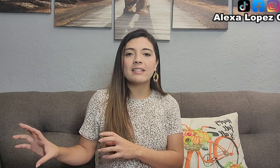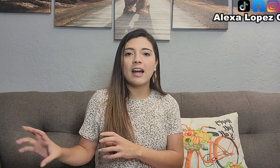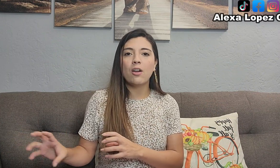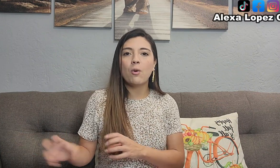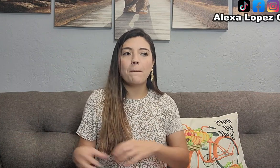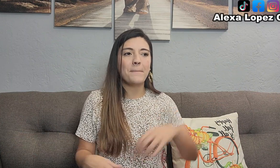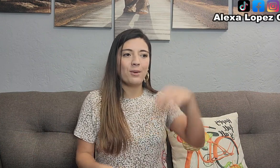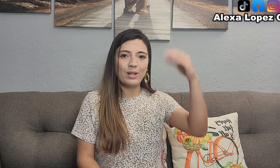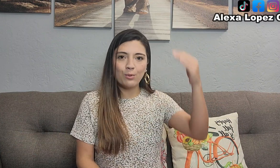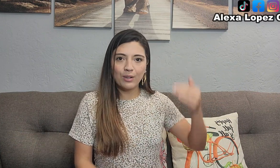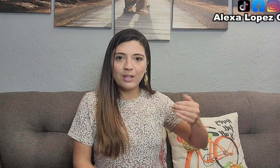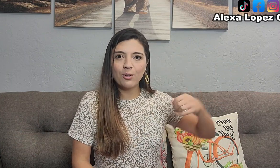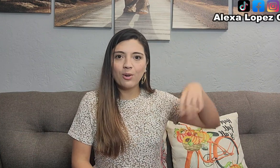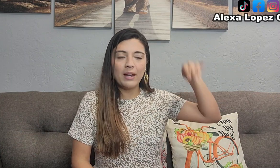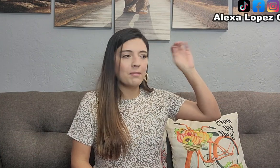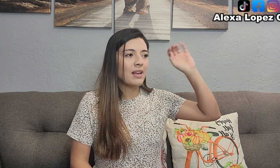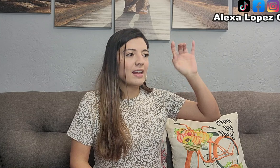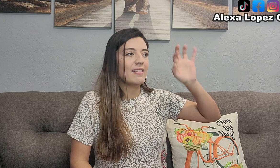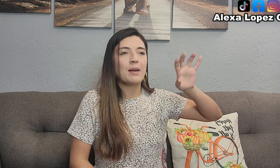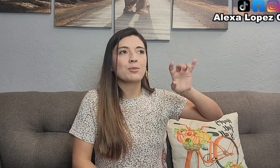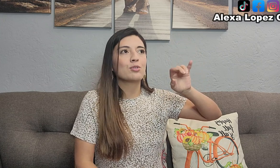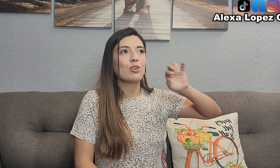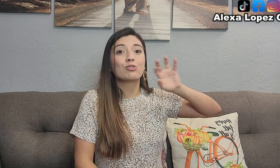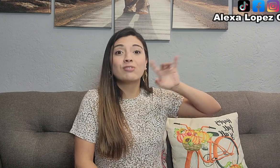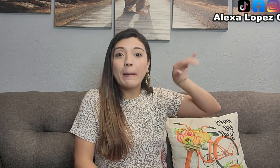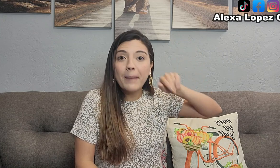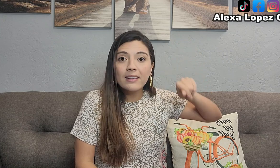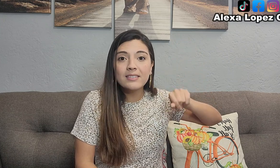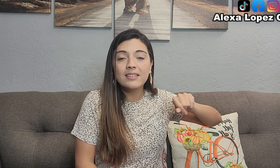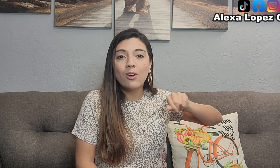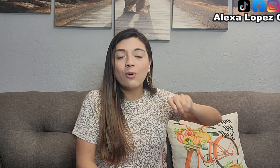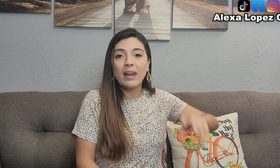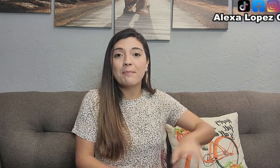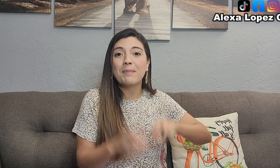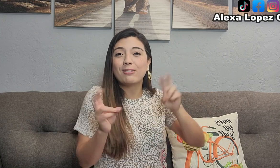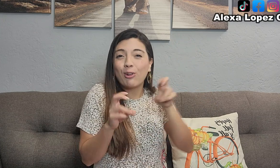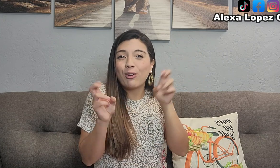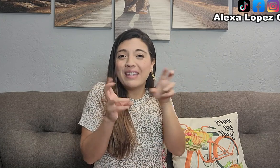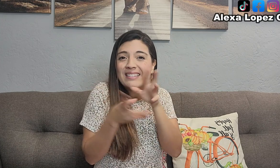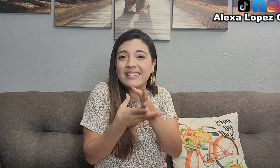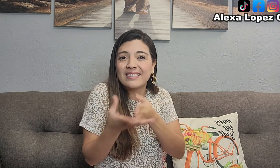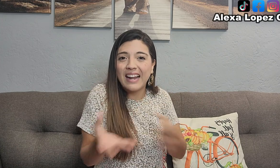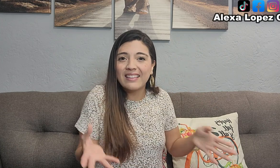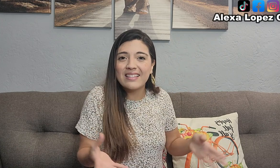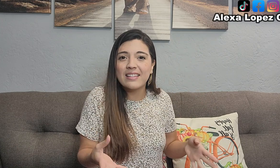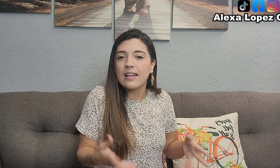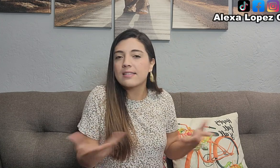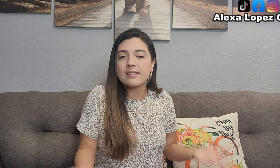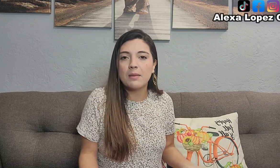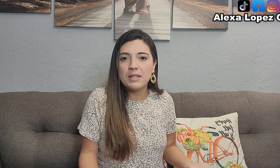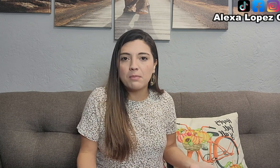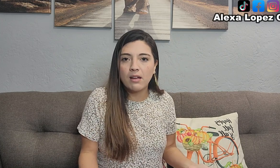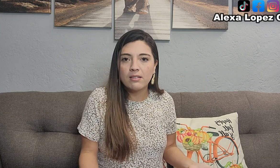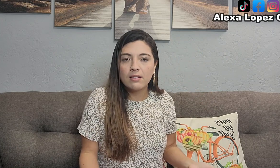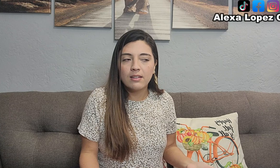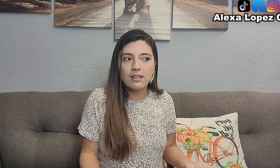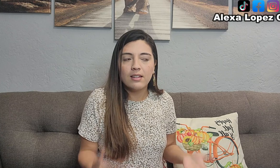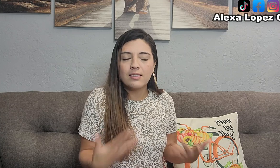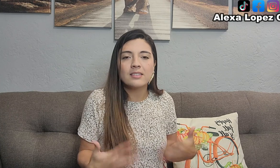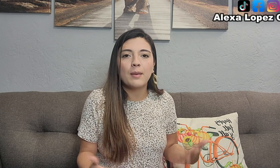han avanzado, pero el currículo, digamos, los temas o la metodología central de enseñanza es la